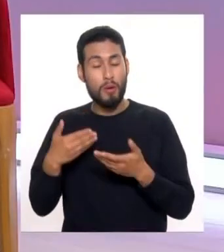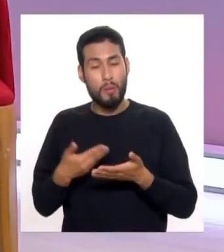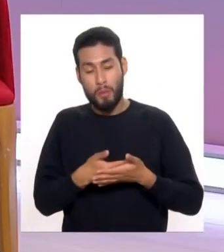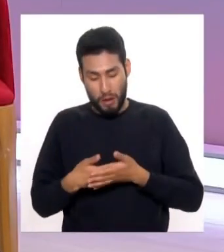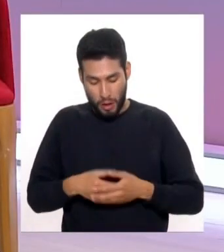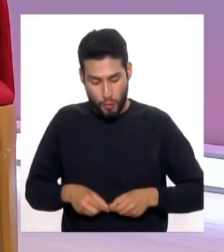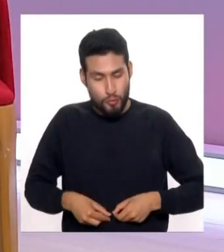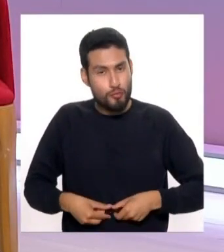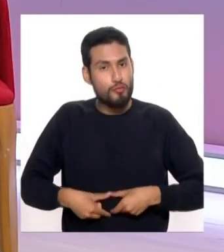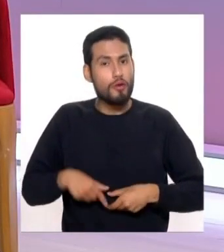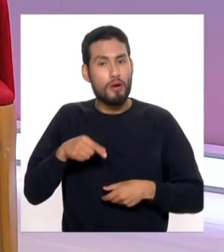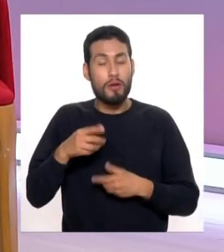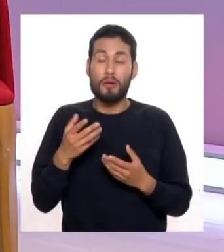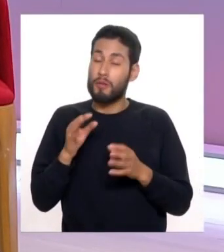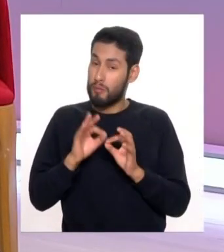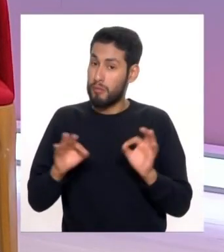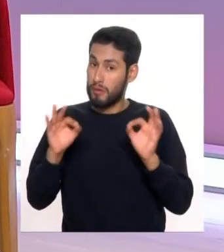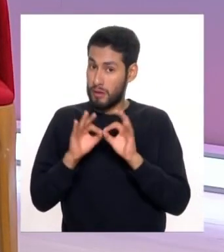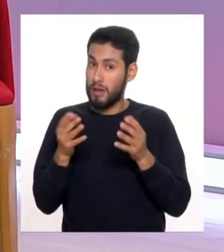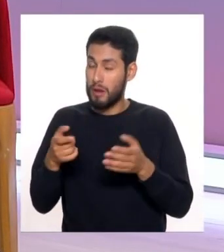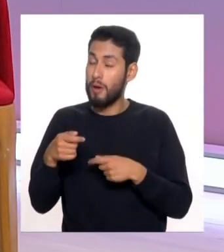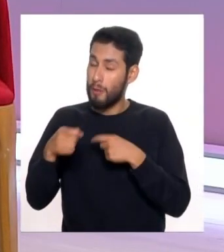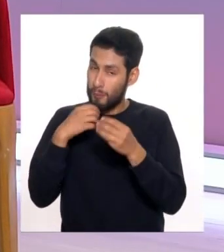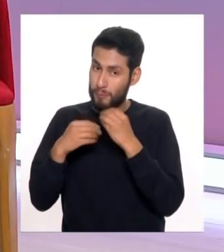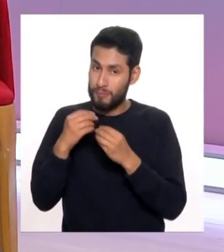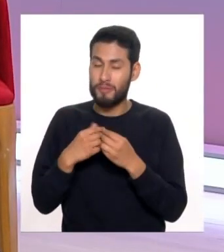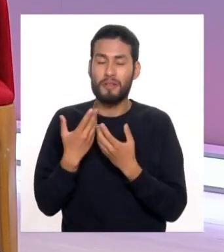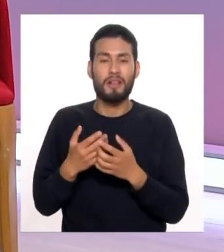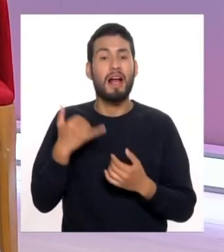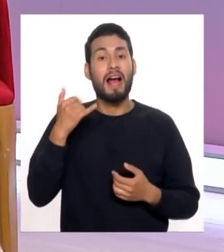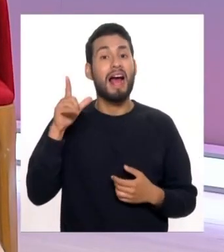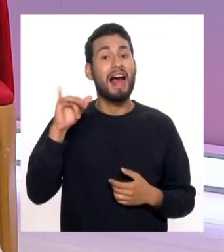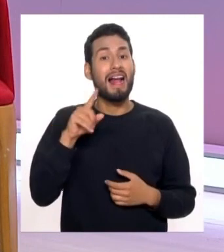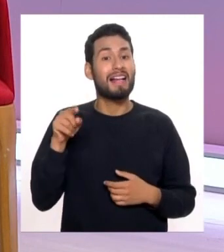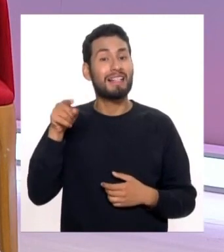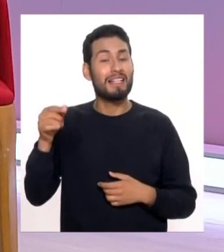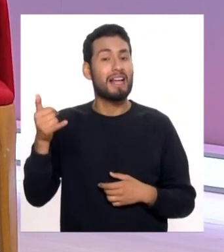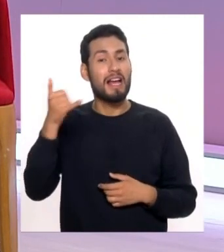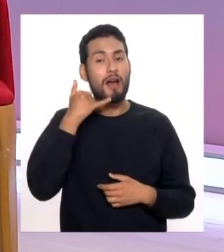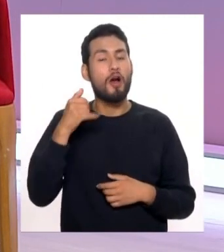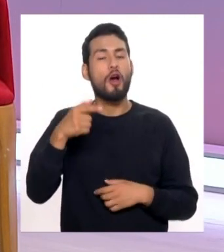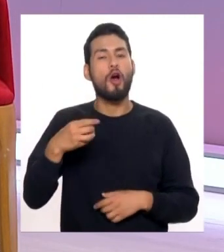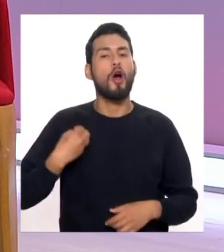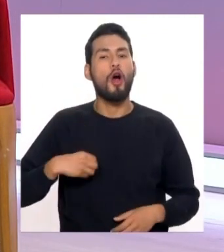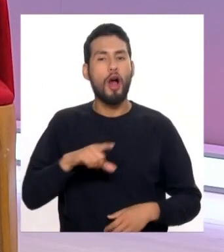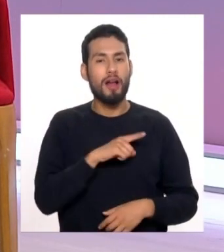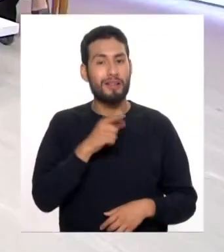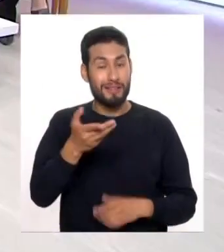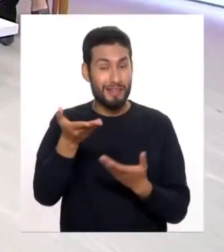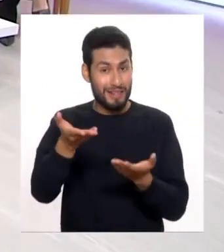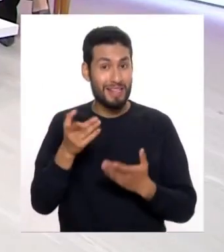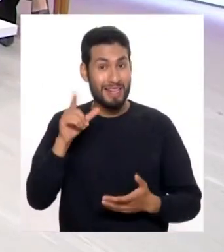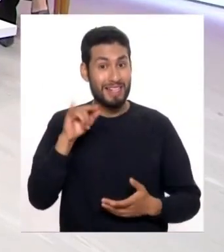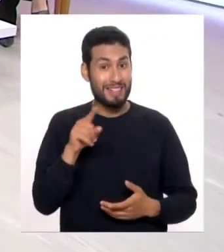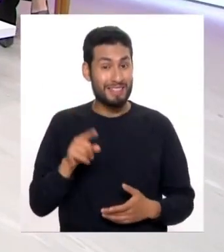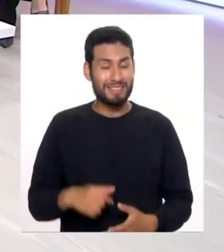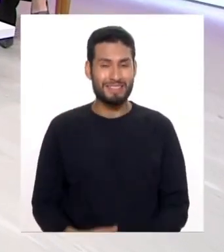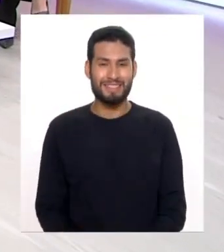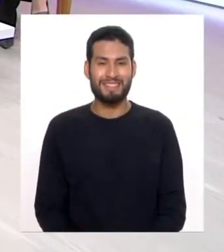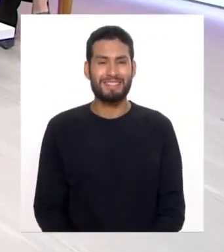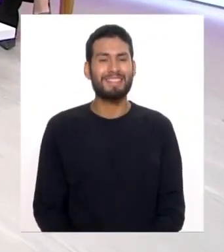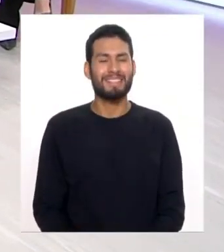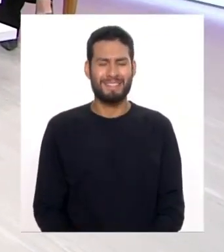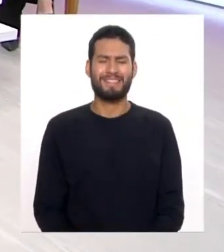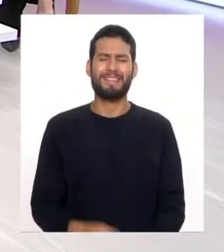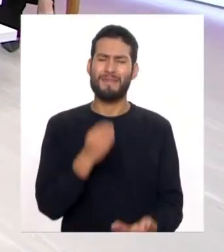está buscando un bebito. Pero ya tenemos otra llamada de Liz, que nos está llamando de Los Olivos. Adelante, Liz, por favor. ¿Cómo está,